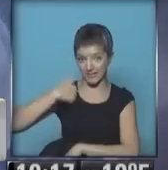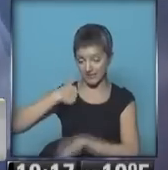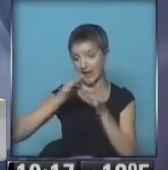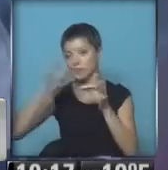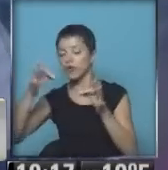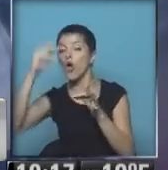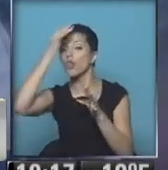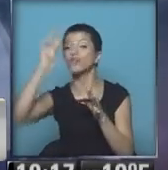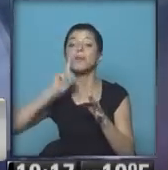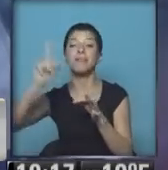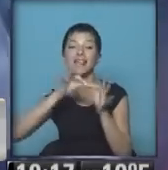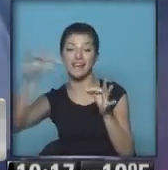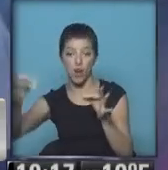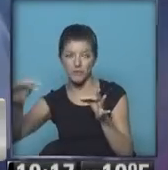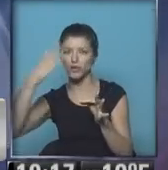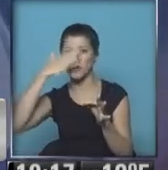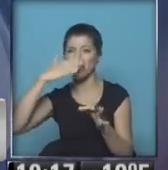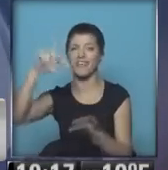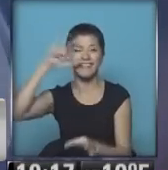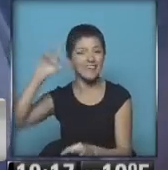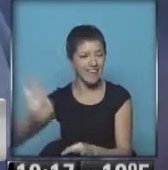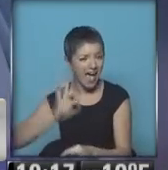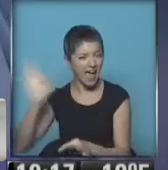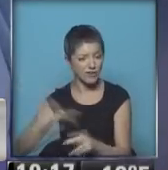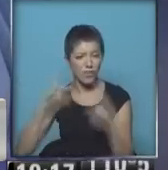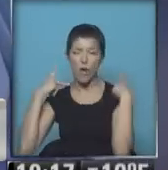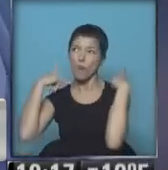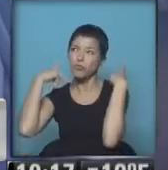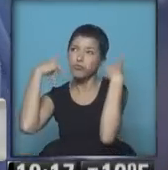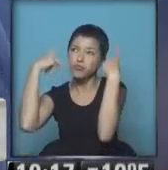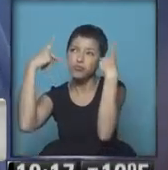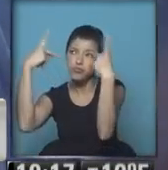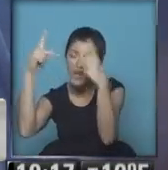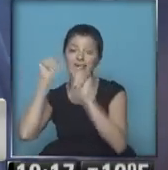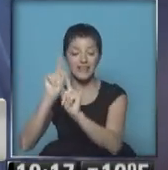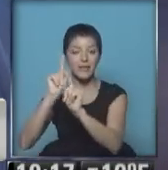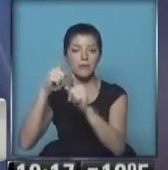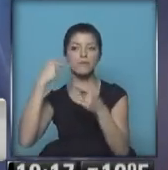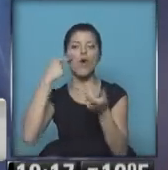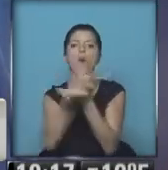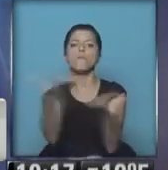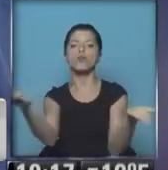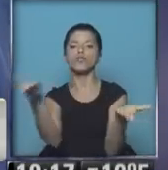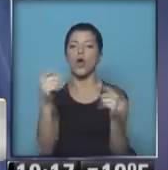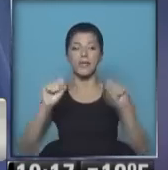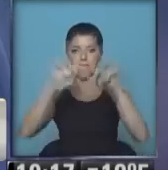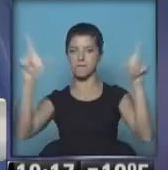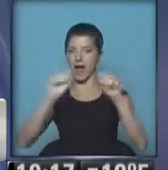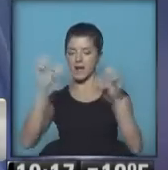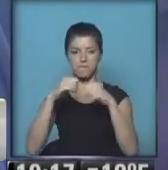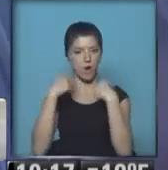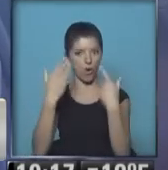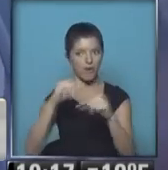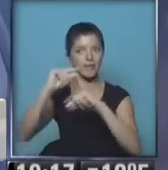después de una década de viaje, que nos ha ido transmitiendo a todo el mundo imágenes cada vez mejores hasta el día de hoy y que lo seguirá